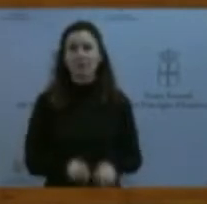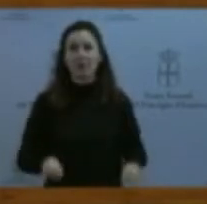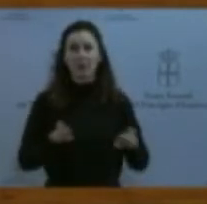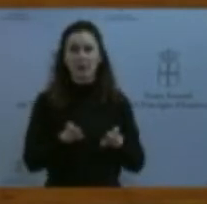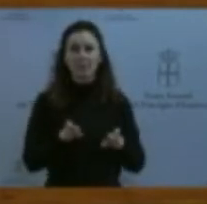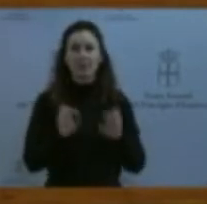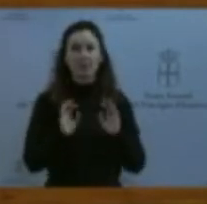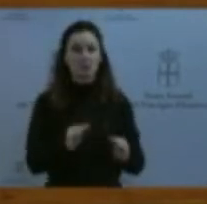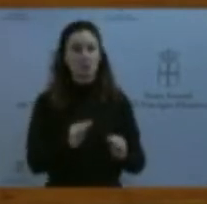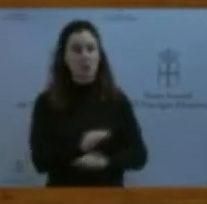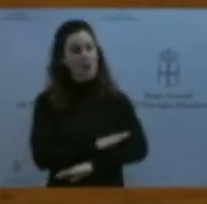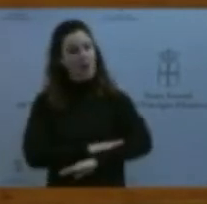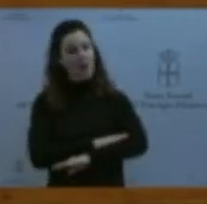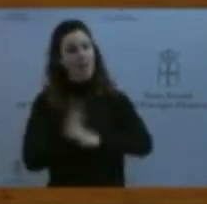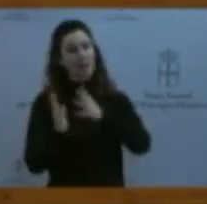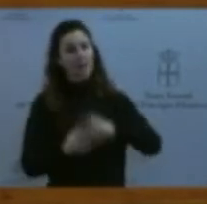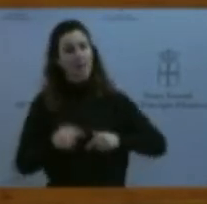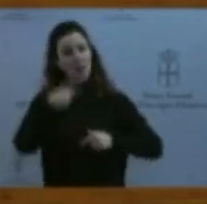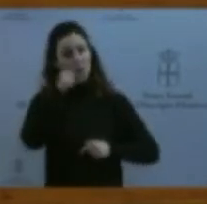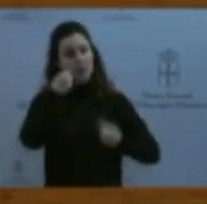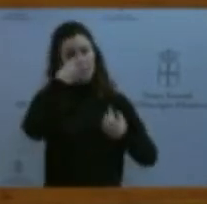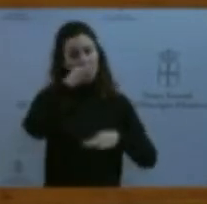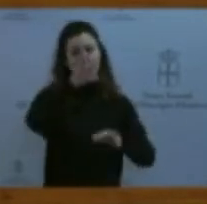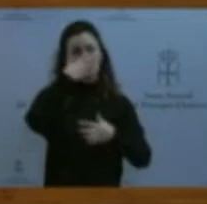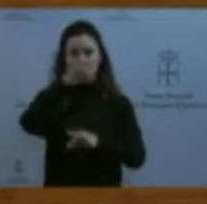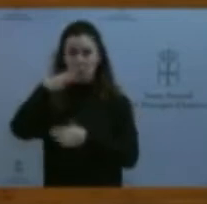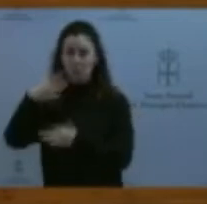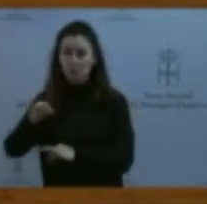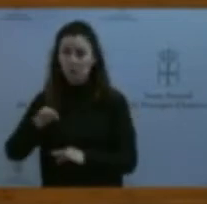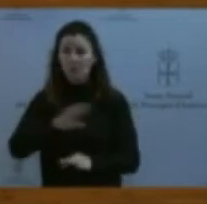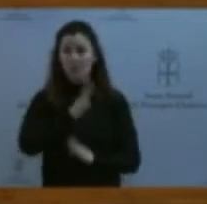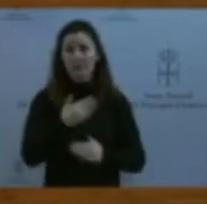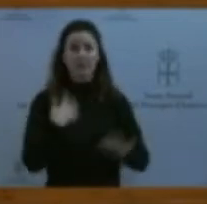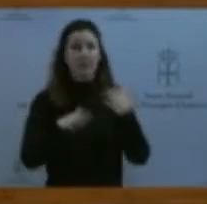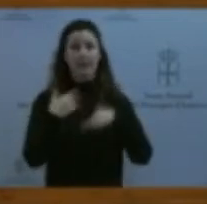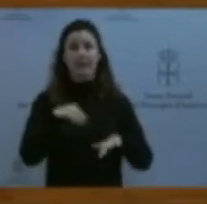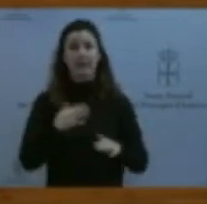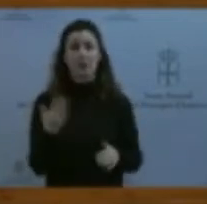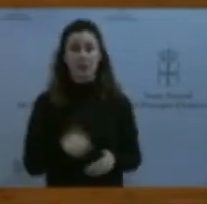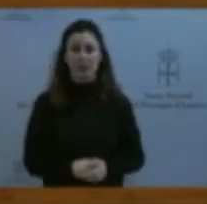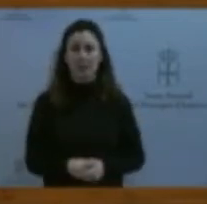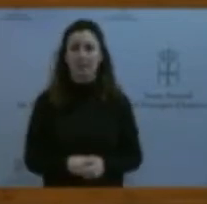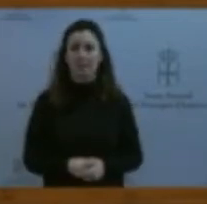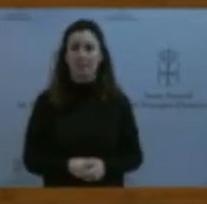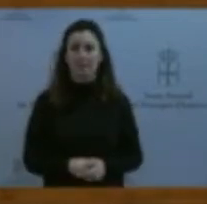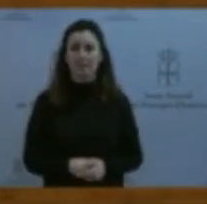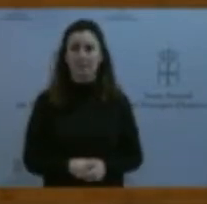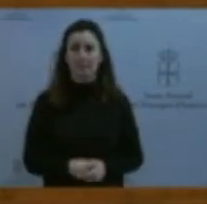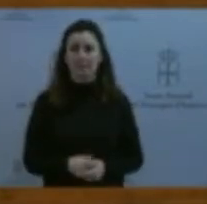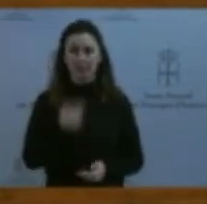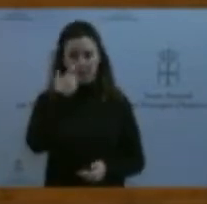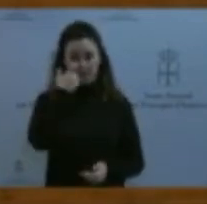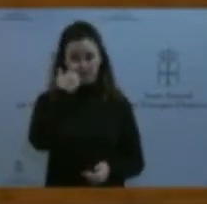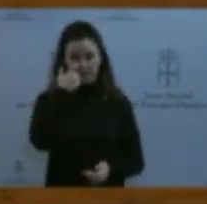muy bien quién? Desde luego ustedes nunca tienen ninguna responsabilidad. Pero, obviamente, falta voluntad Y